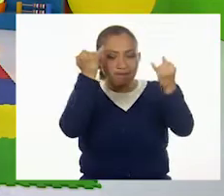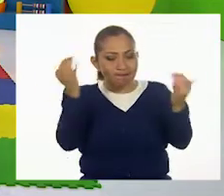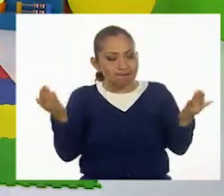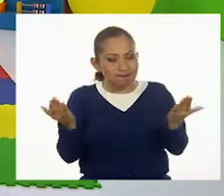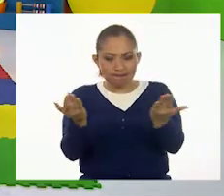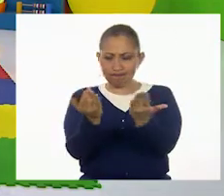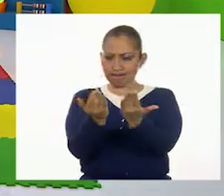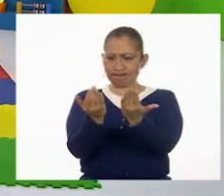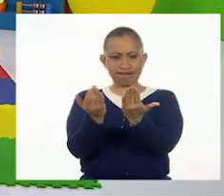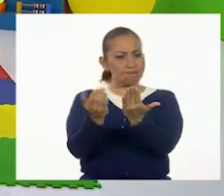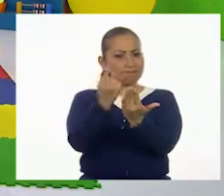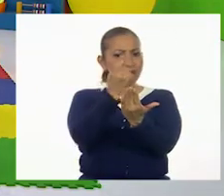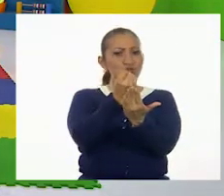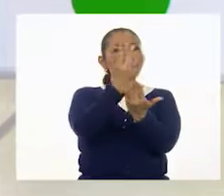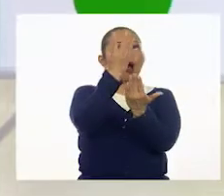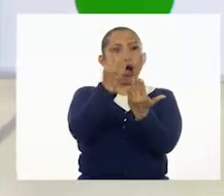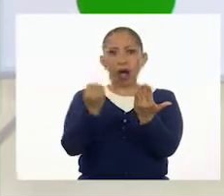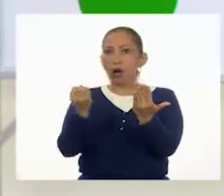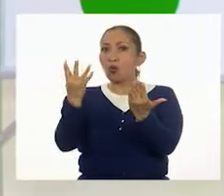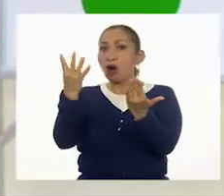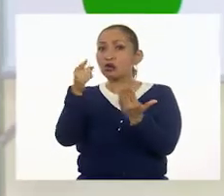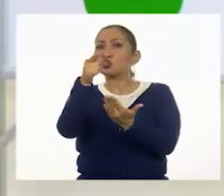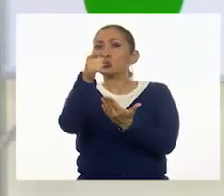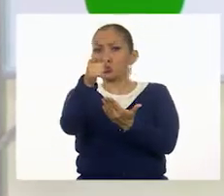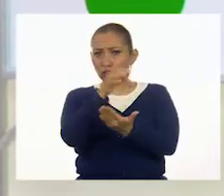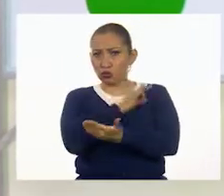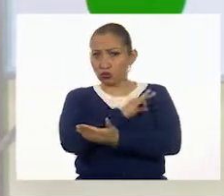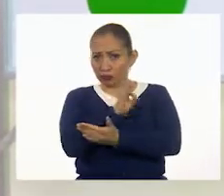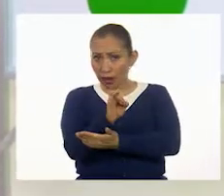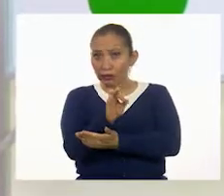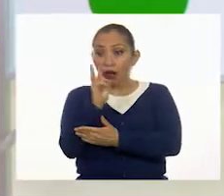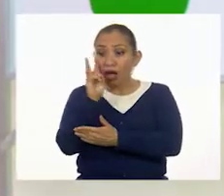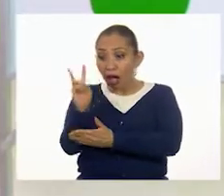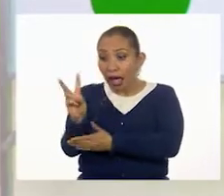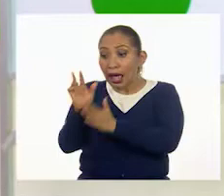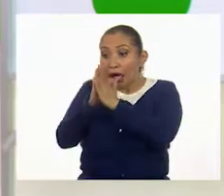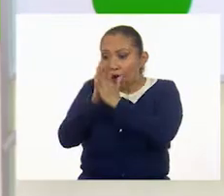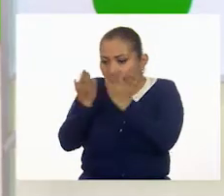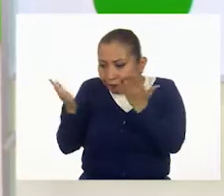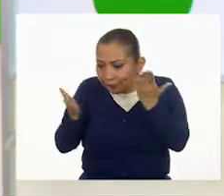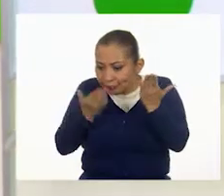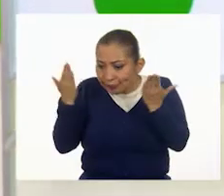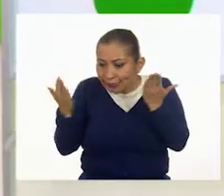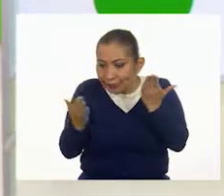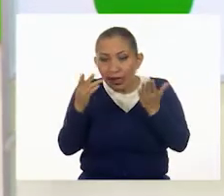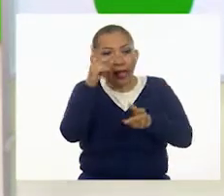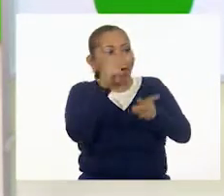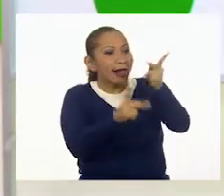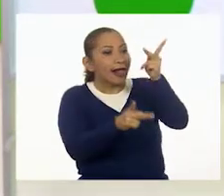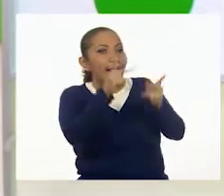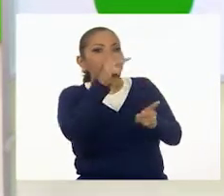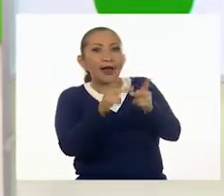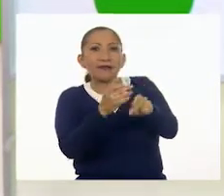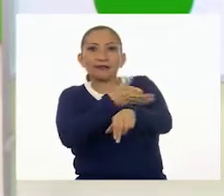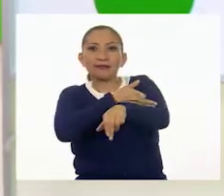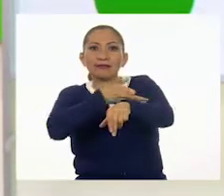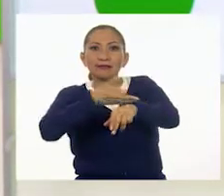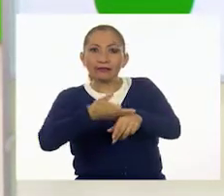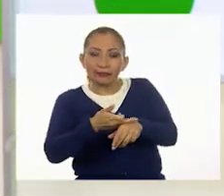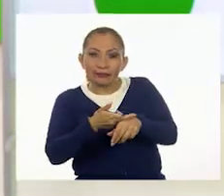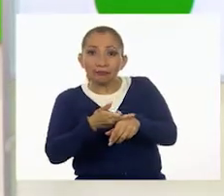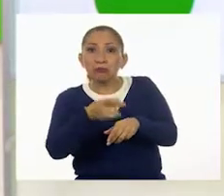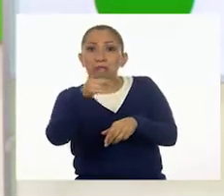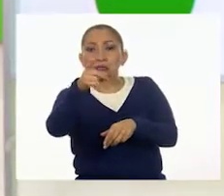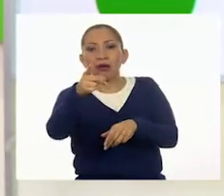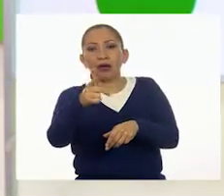comparamos las cantidades. Si te es posible, consulta otros libros y comenta el tema de hoy con tu familia. Y